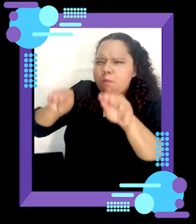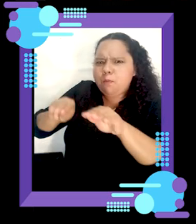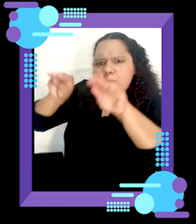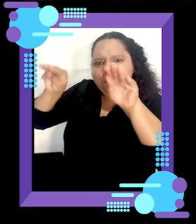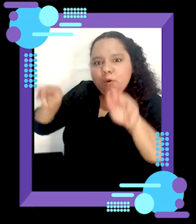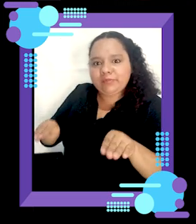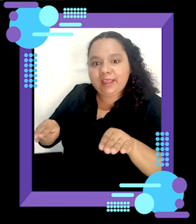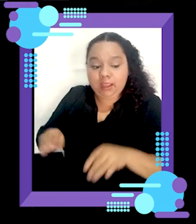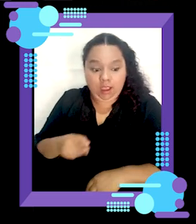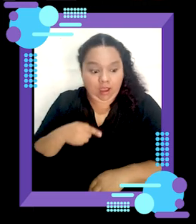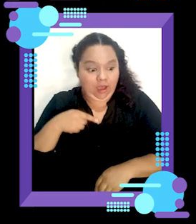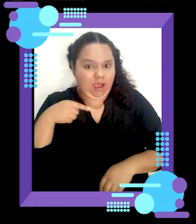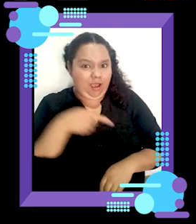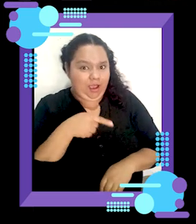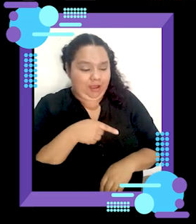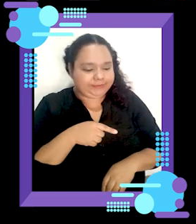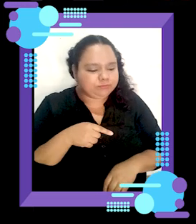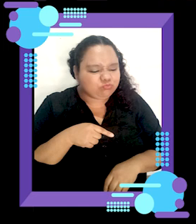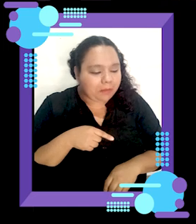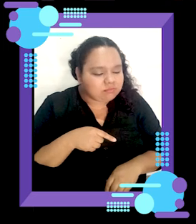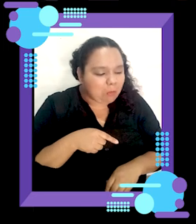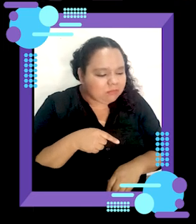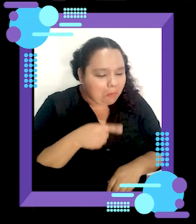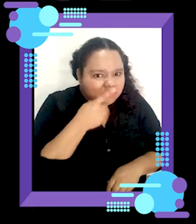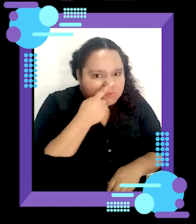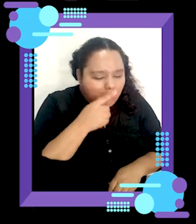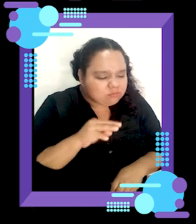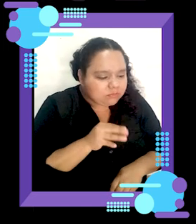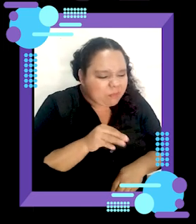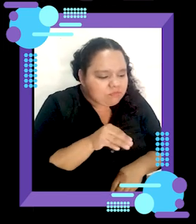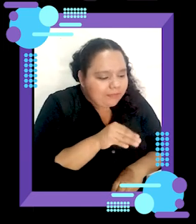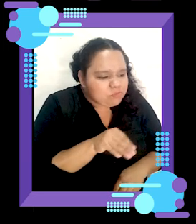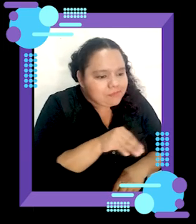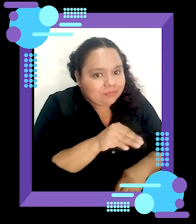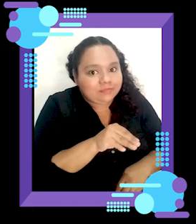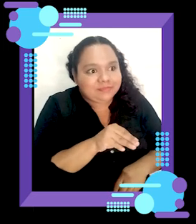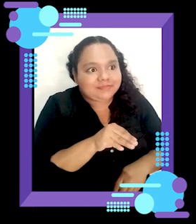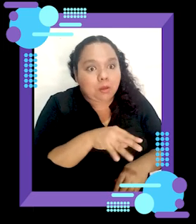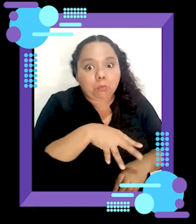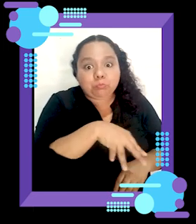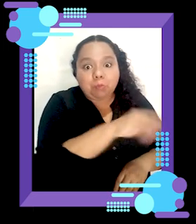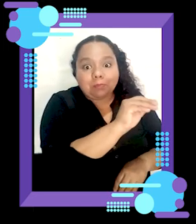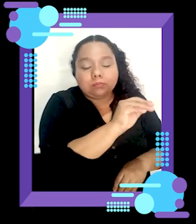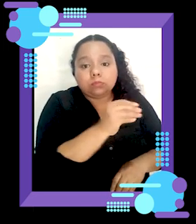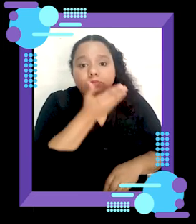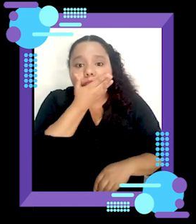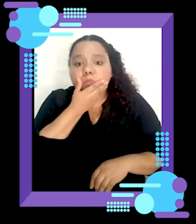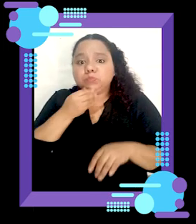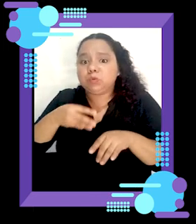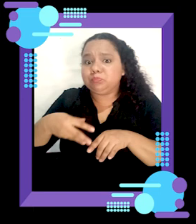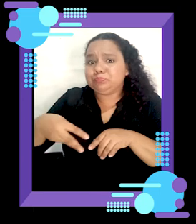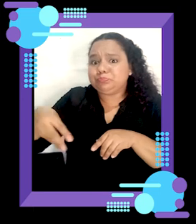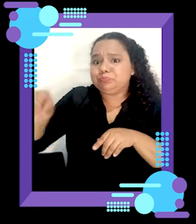Pero el perro, por andar de curioso y de descuidado, se alejó de su amo. Y cuando ya quería regresar,